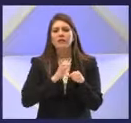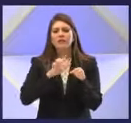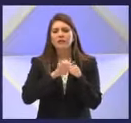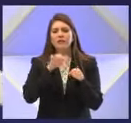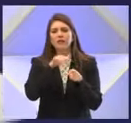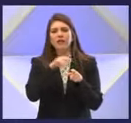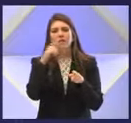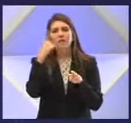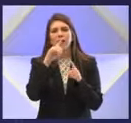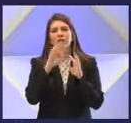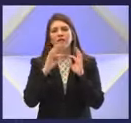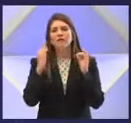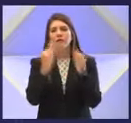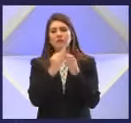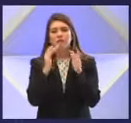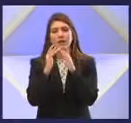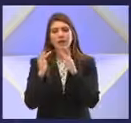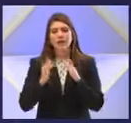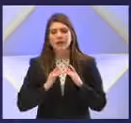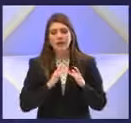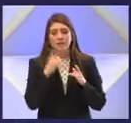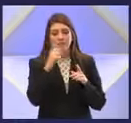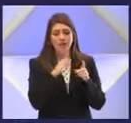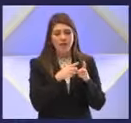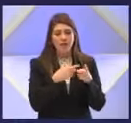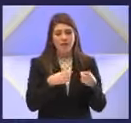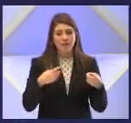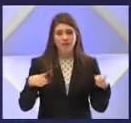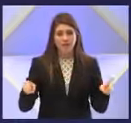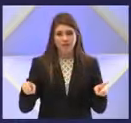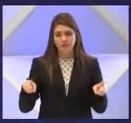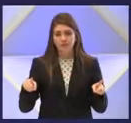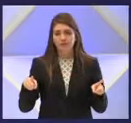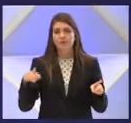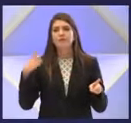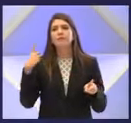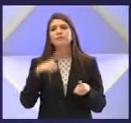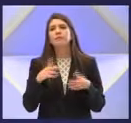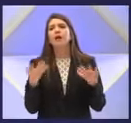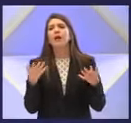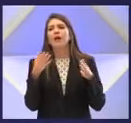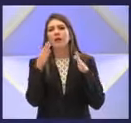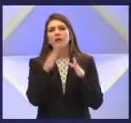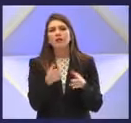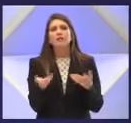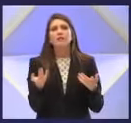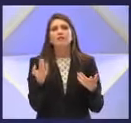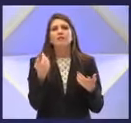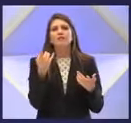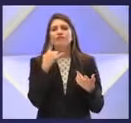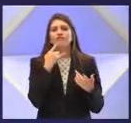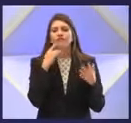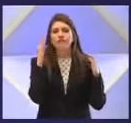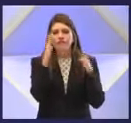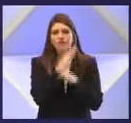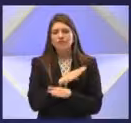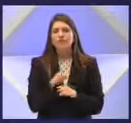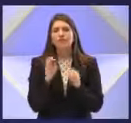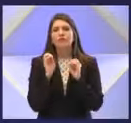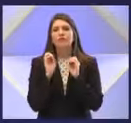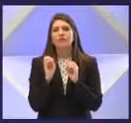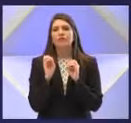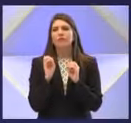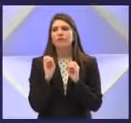para el desarrollo lo cual no excluye una conectividad para el entretenimiento para conectar cosas